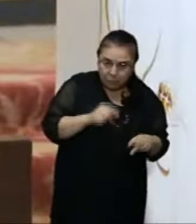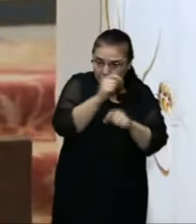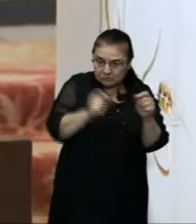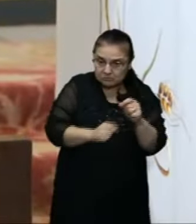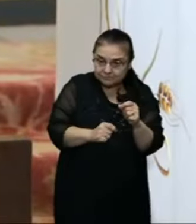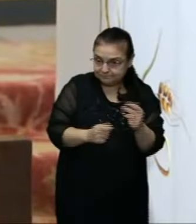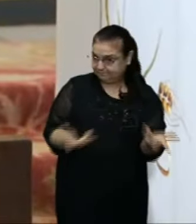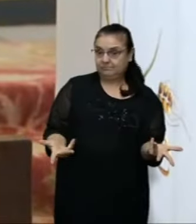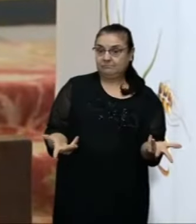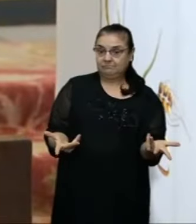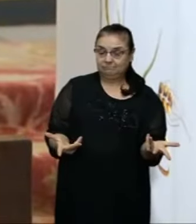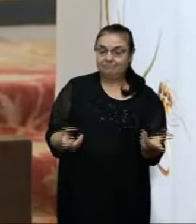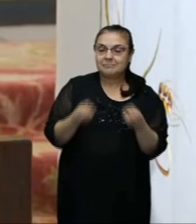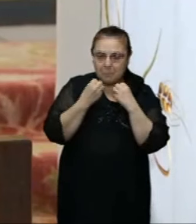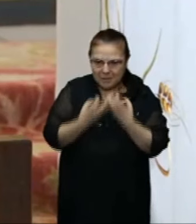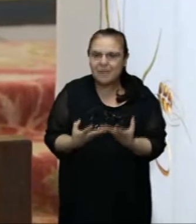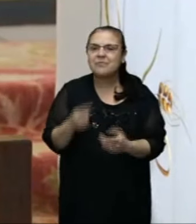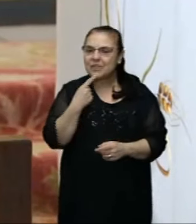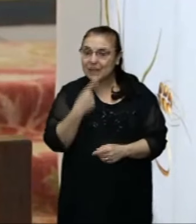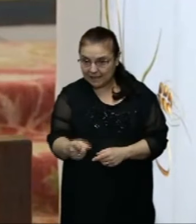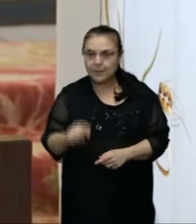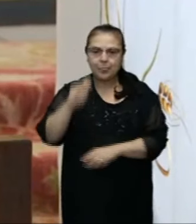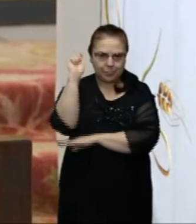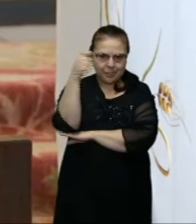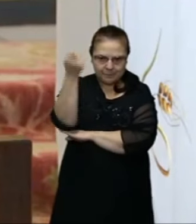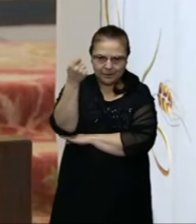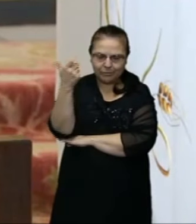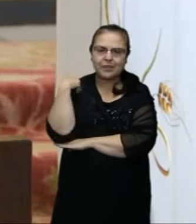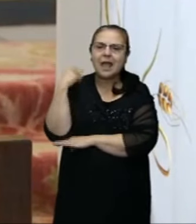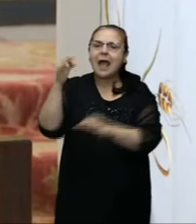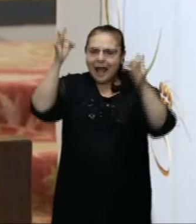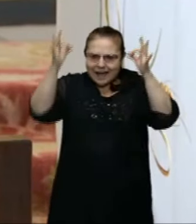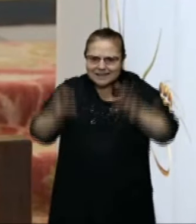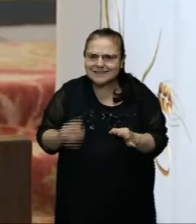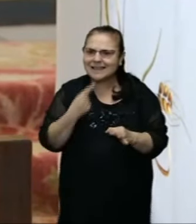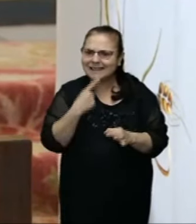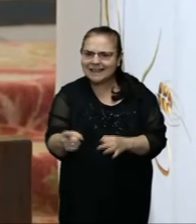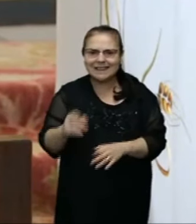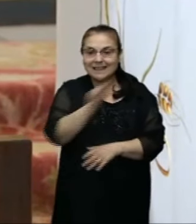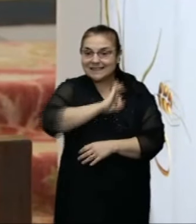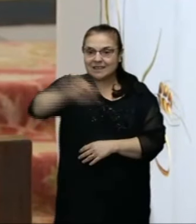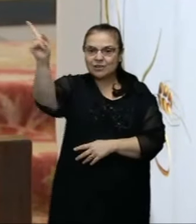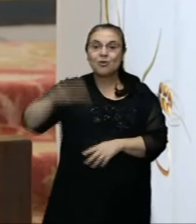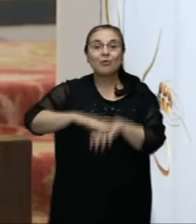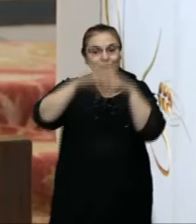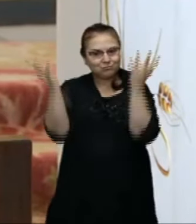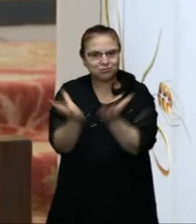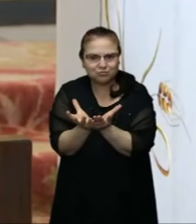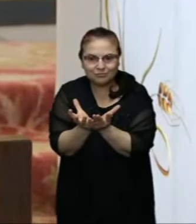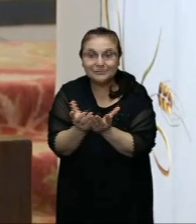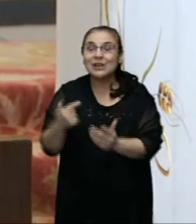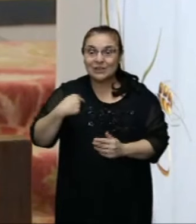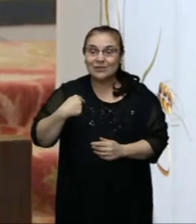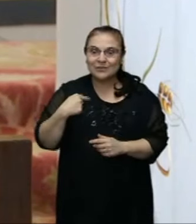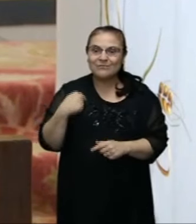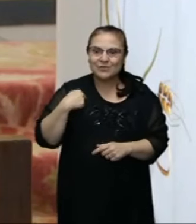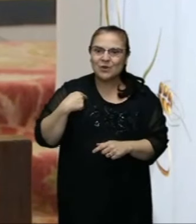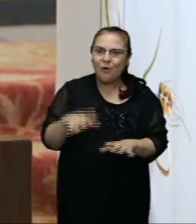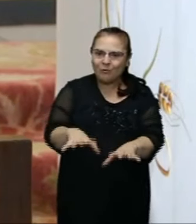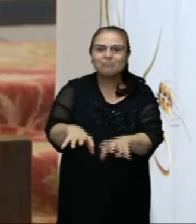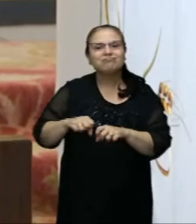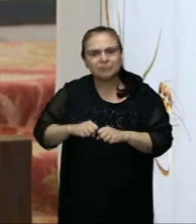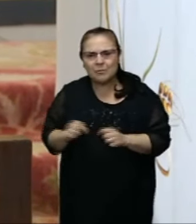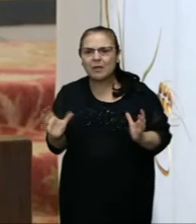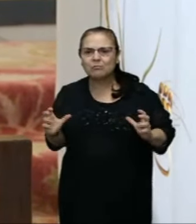Pues bien, di a mi siervo David, así dice el Señor del universo, yo te tomé del